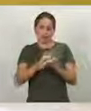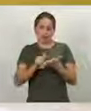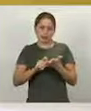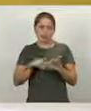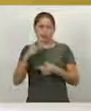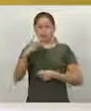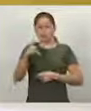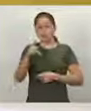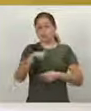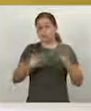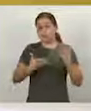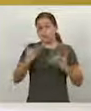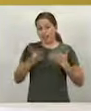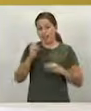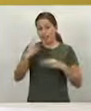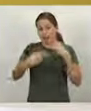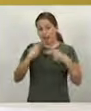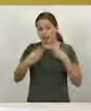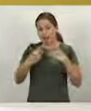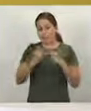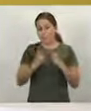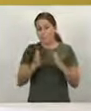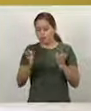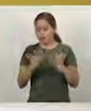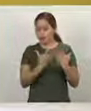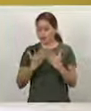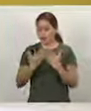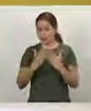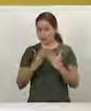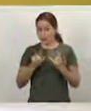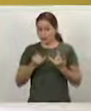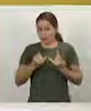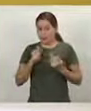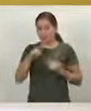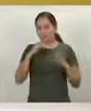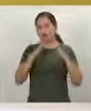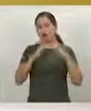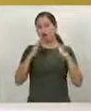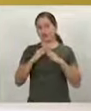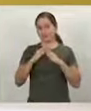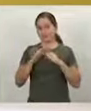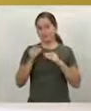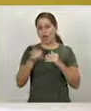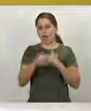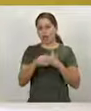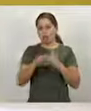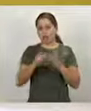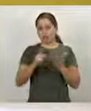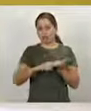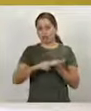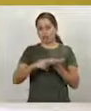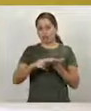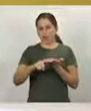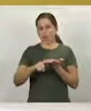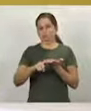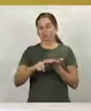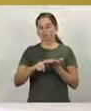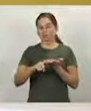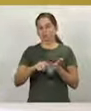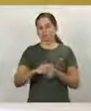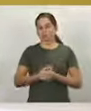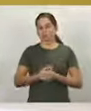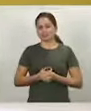actividades que realizarás como parte del estudio independiente en tu casa durante la semana.